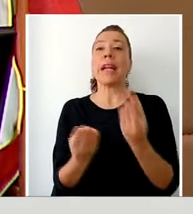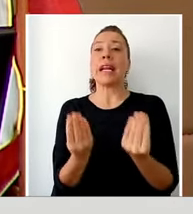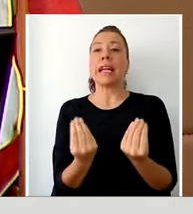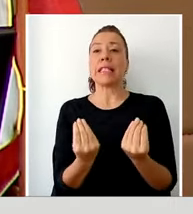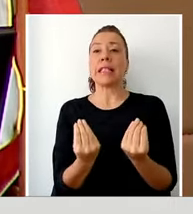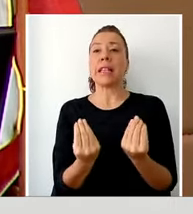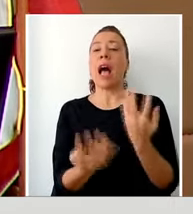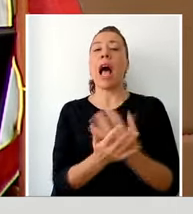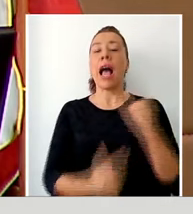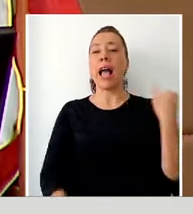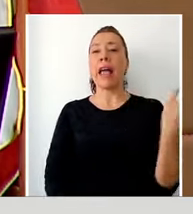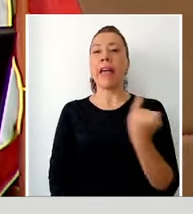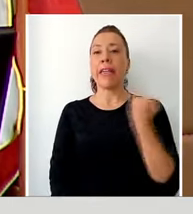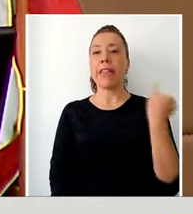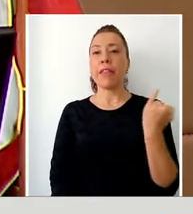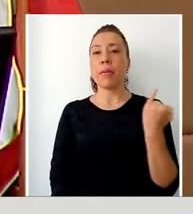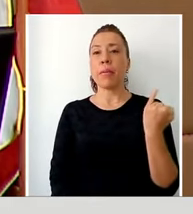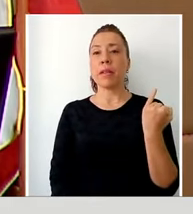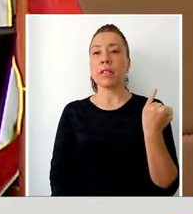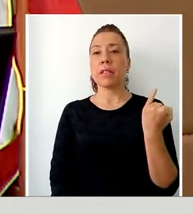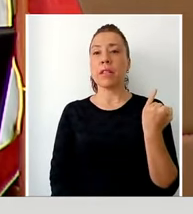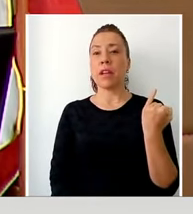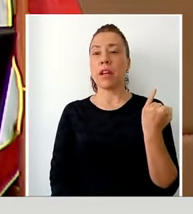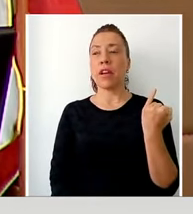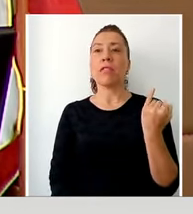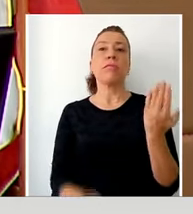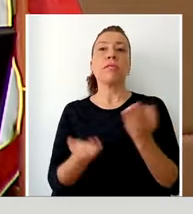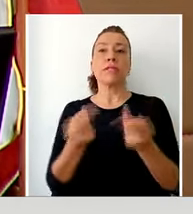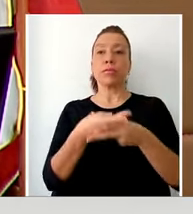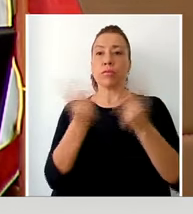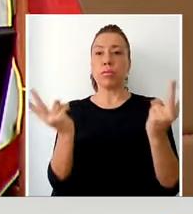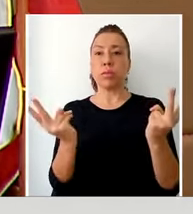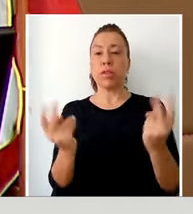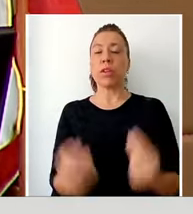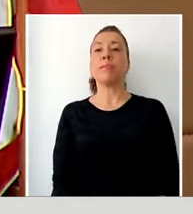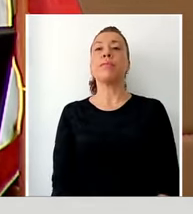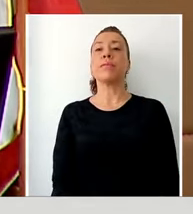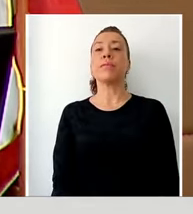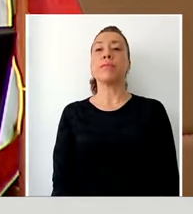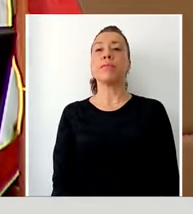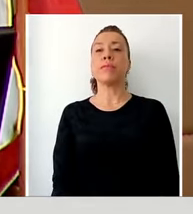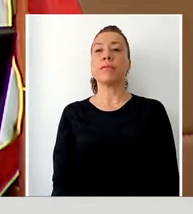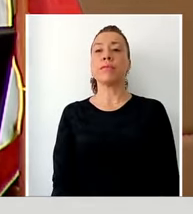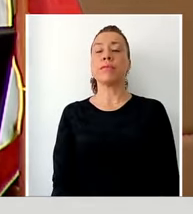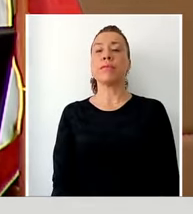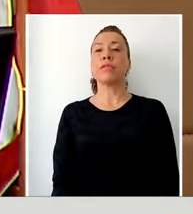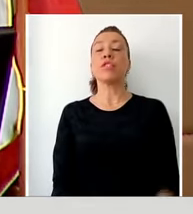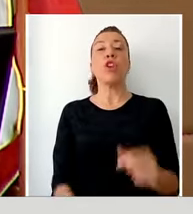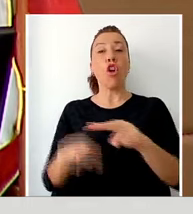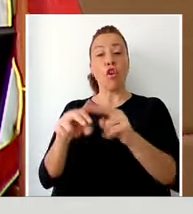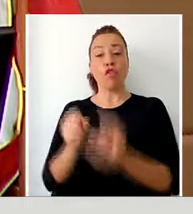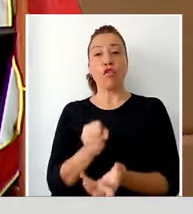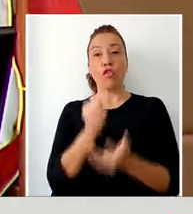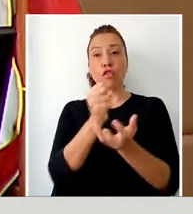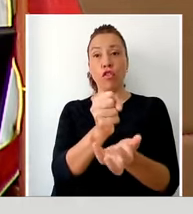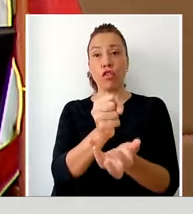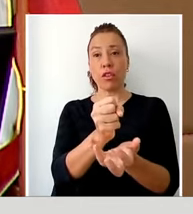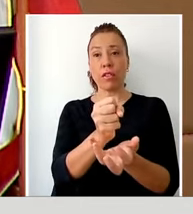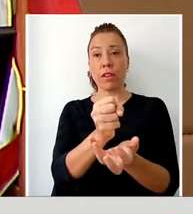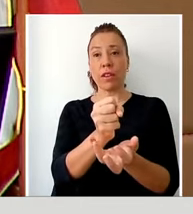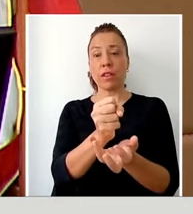con el el mundo público entonces entendiendo que estos recursos que se van a utilizar en este nuevo organismo